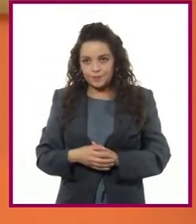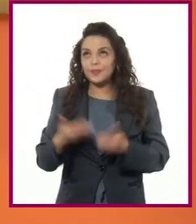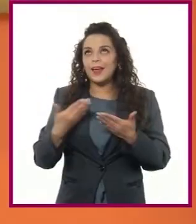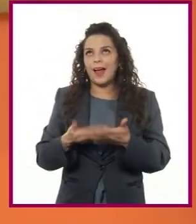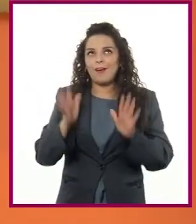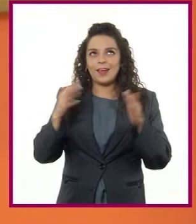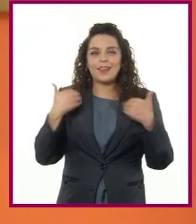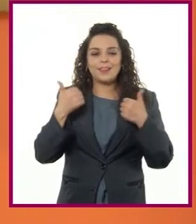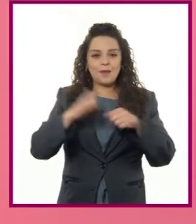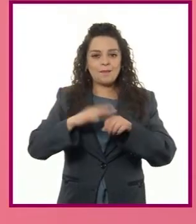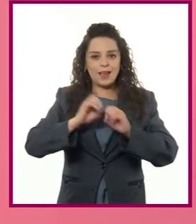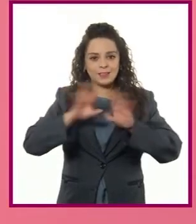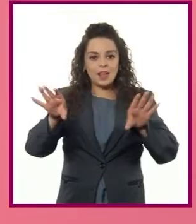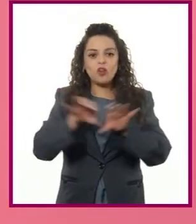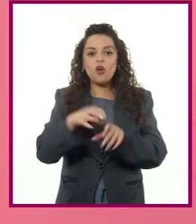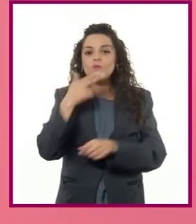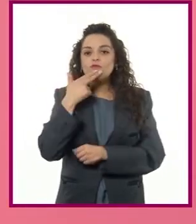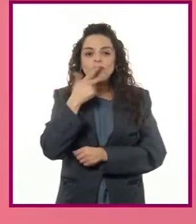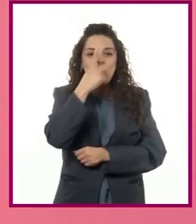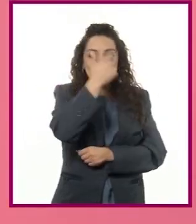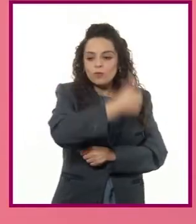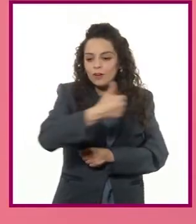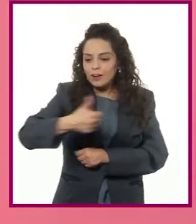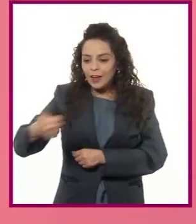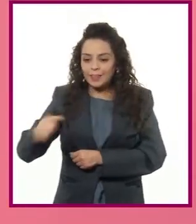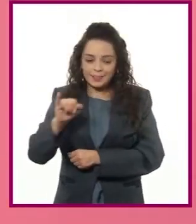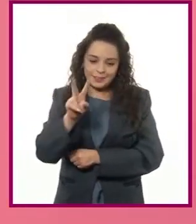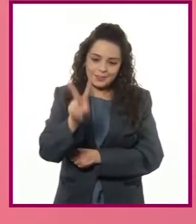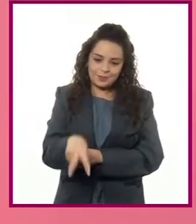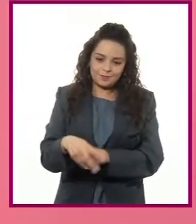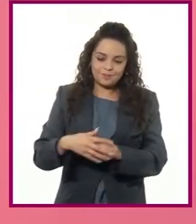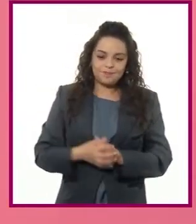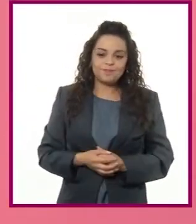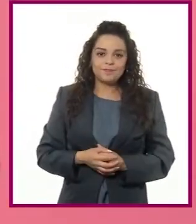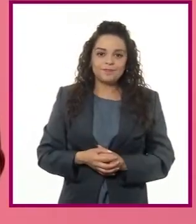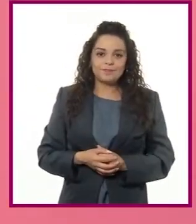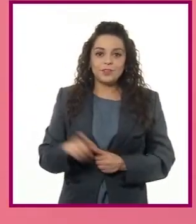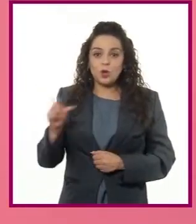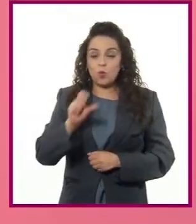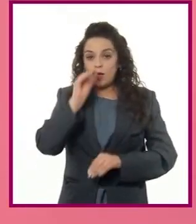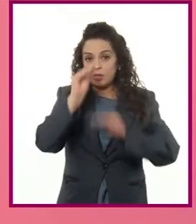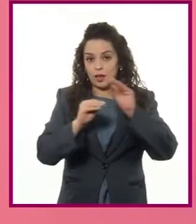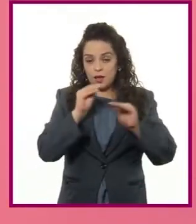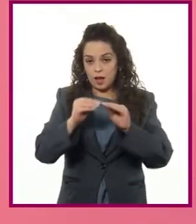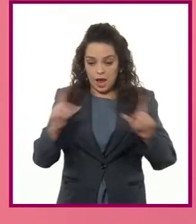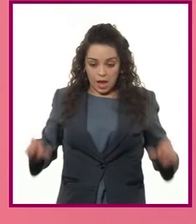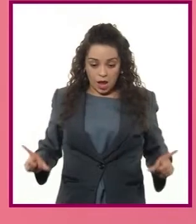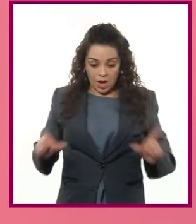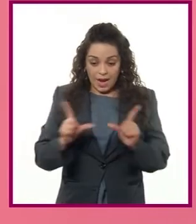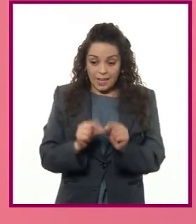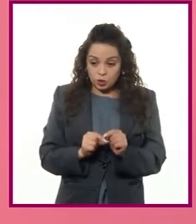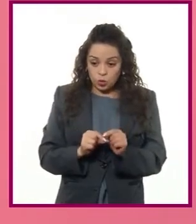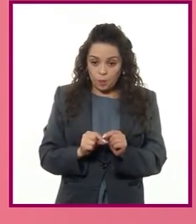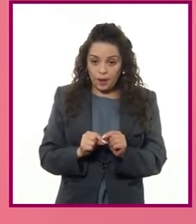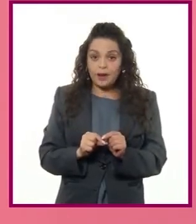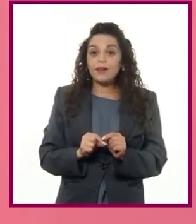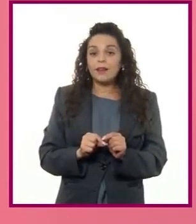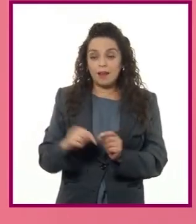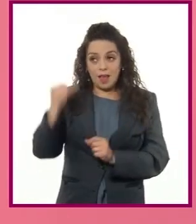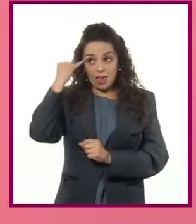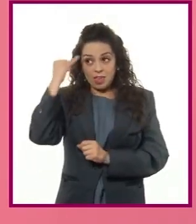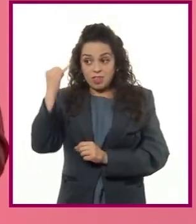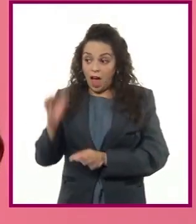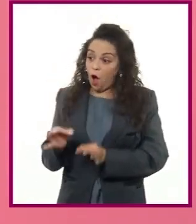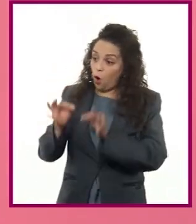cómo funciona cada una. Así es. Al construir un resumen, la idea original del texto se